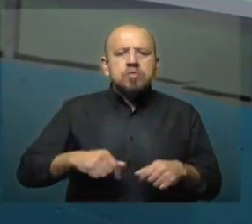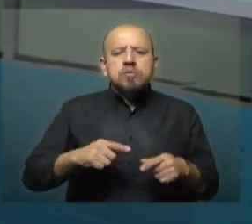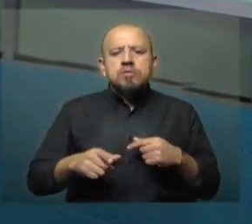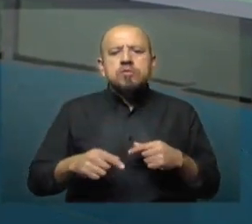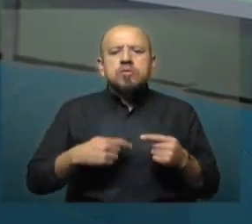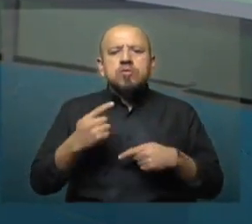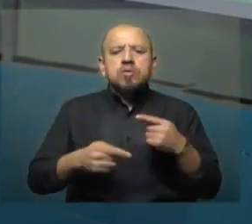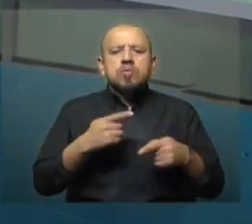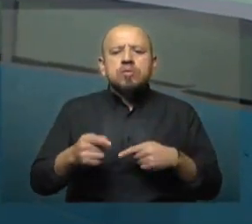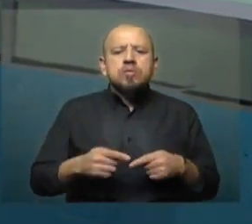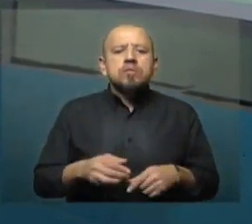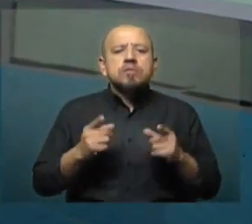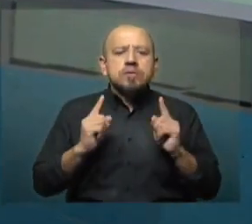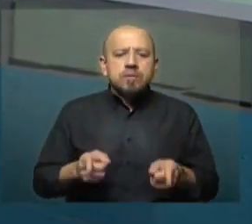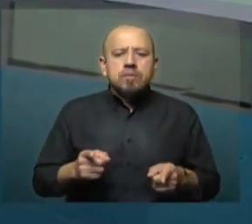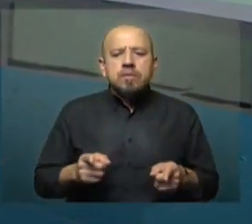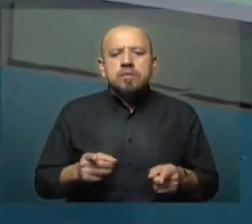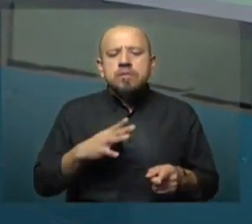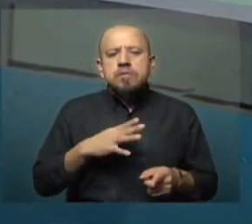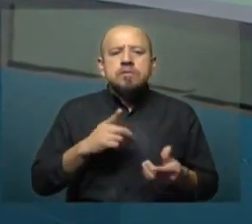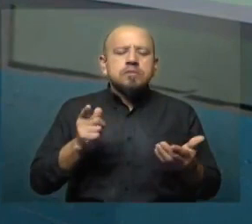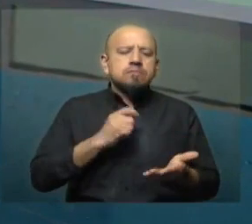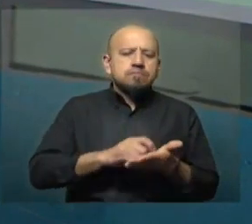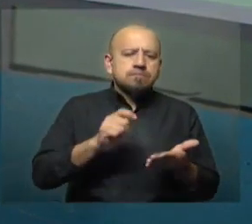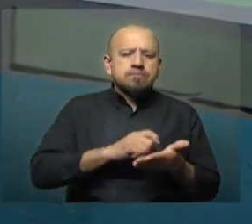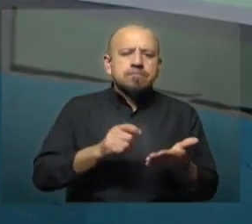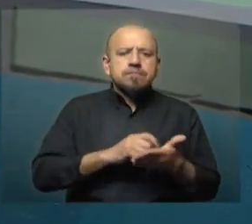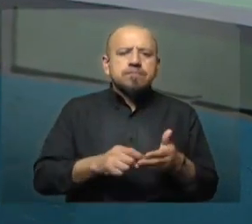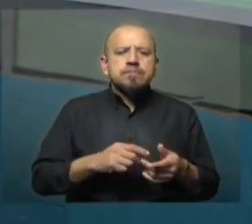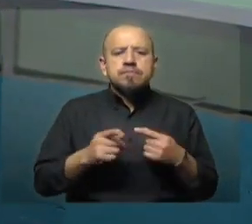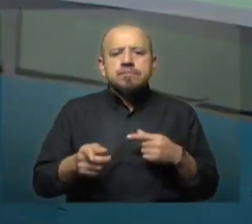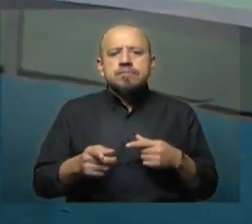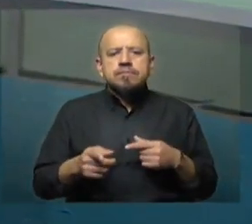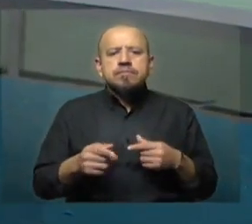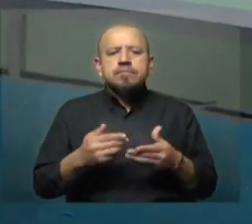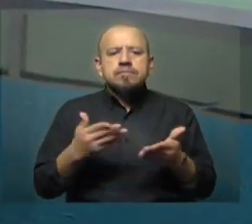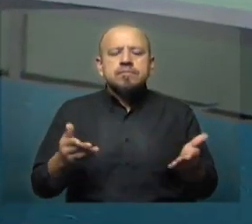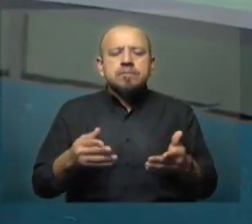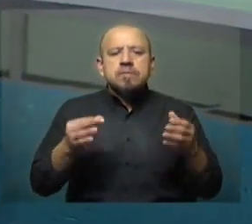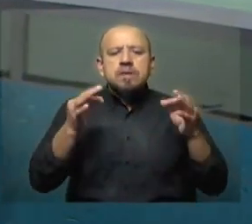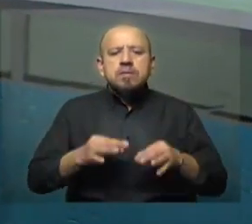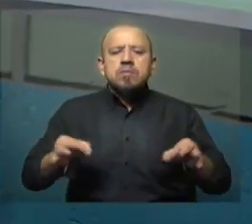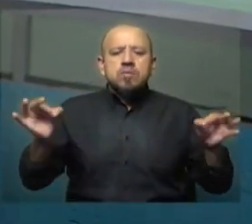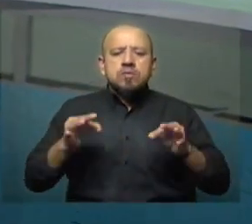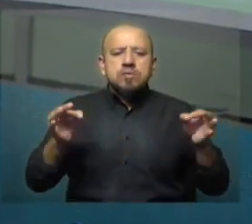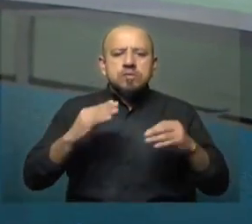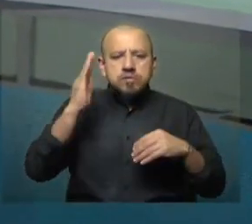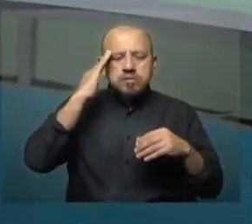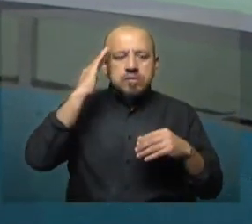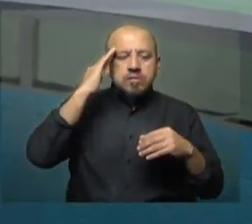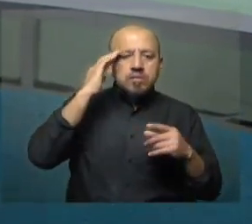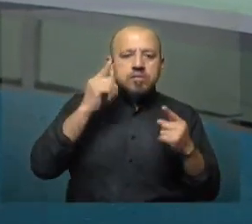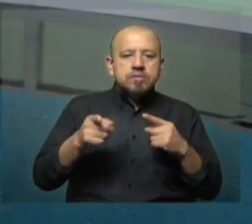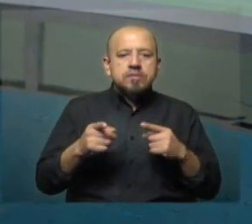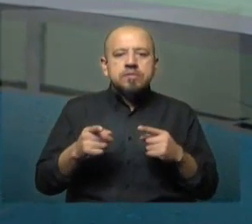siguen vigentes también autor de un montón de los denominados inglés que en realidad son canciones que también sabemos de memoria y